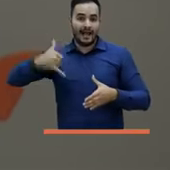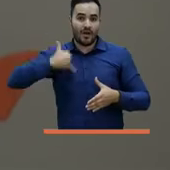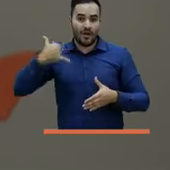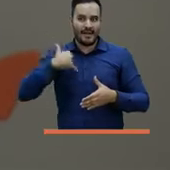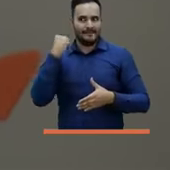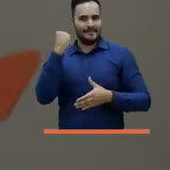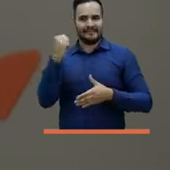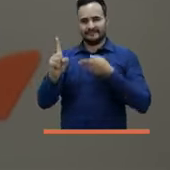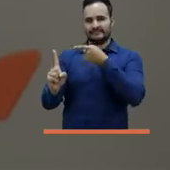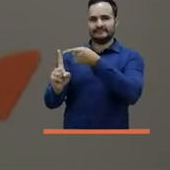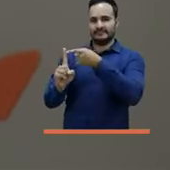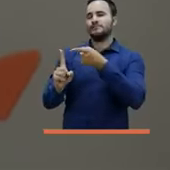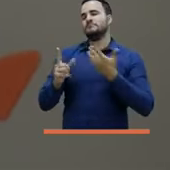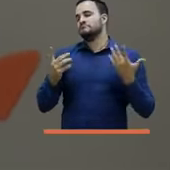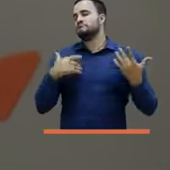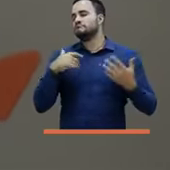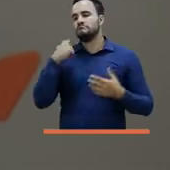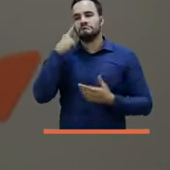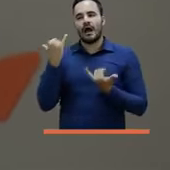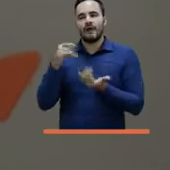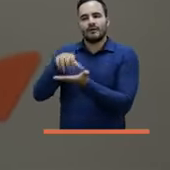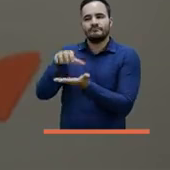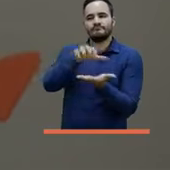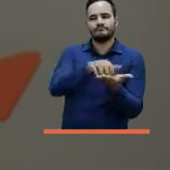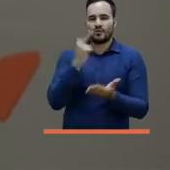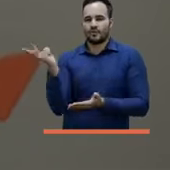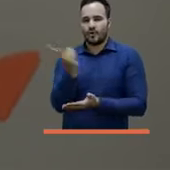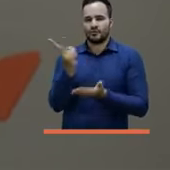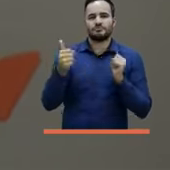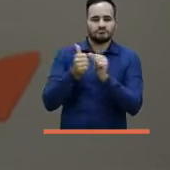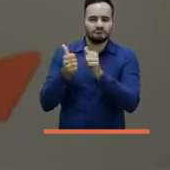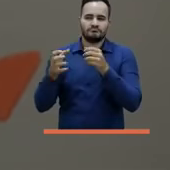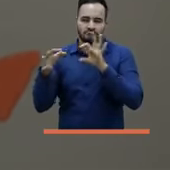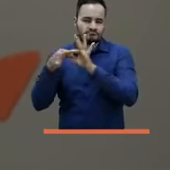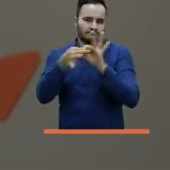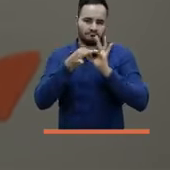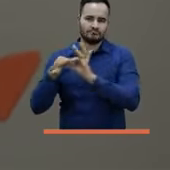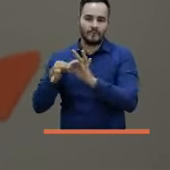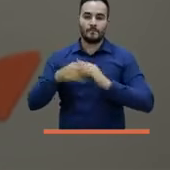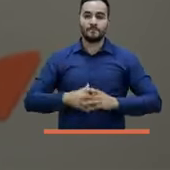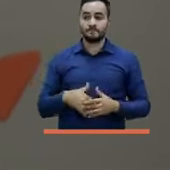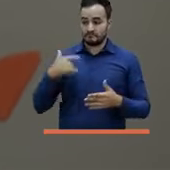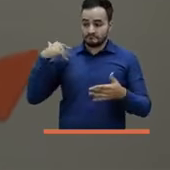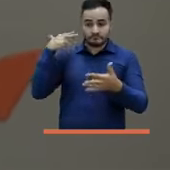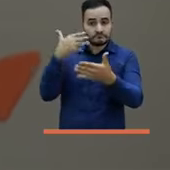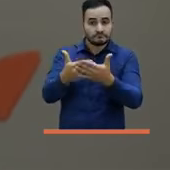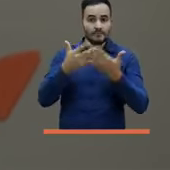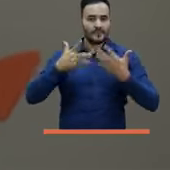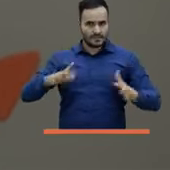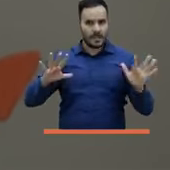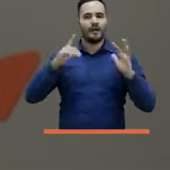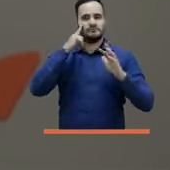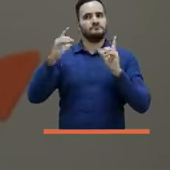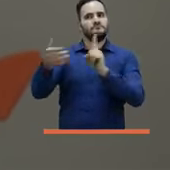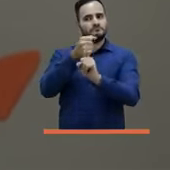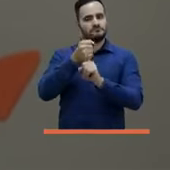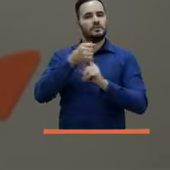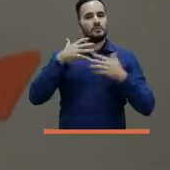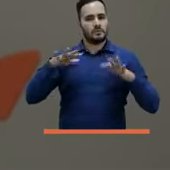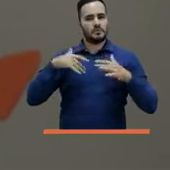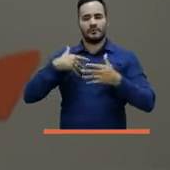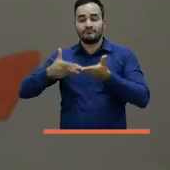estas dos secretarías en este proceso y a partir de ello hemos logrado establecer también contacto con muchas